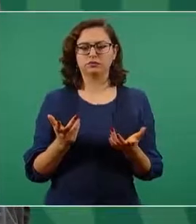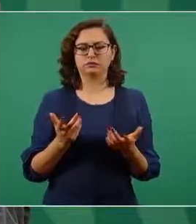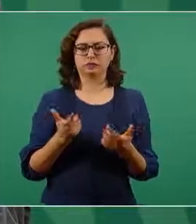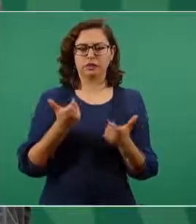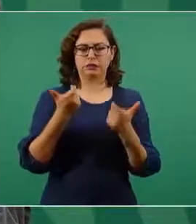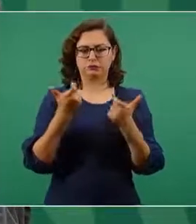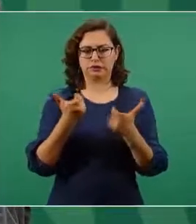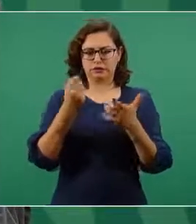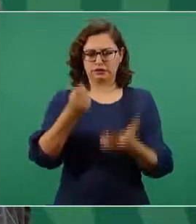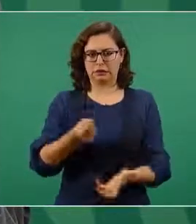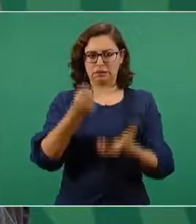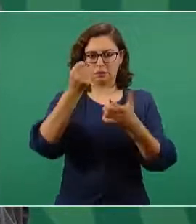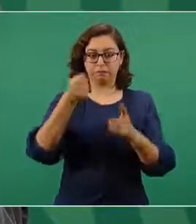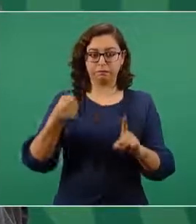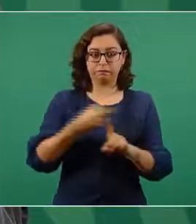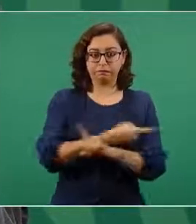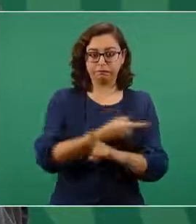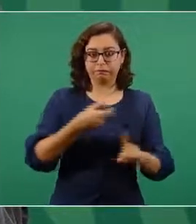desviaran los fondos públicos.